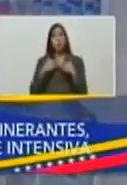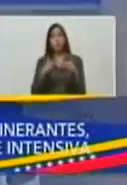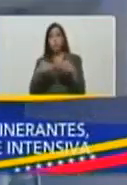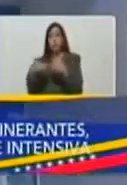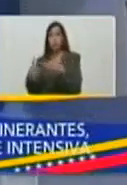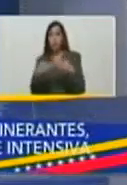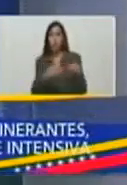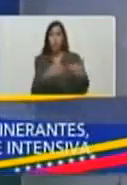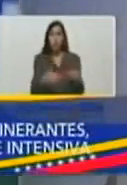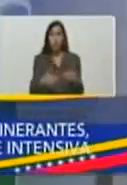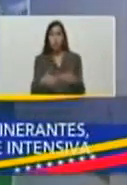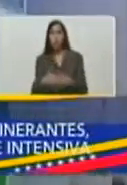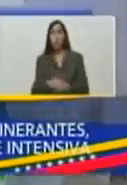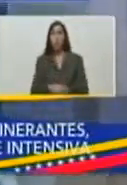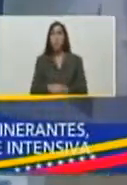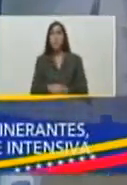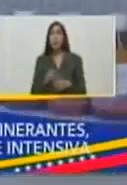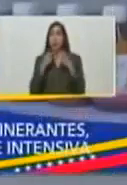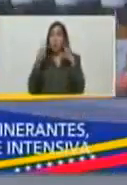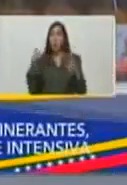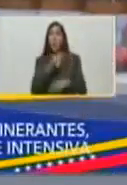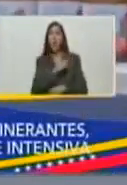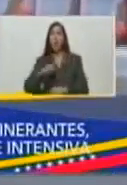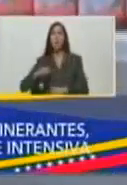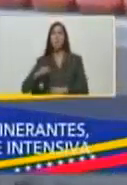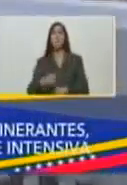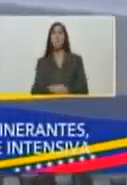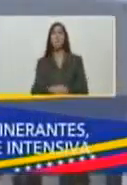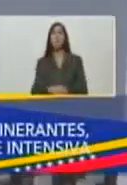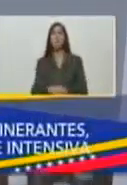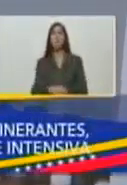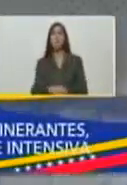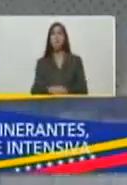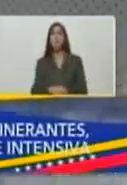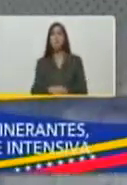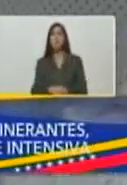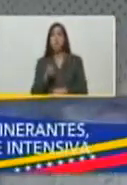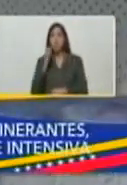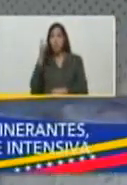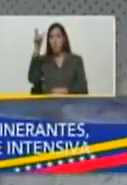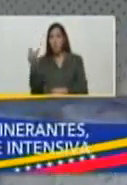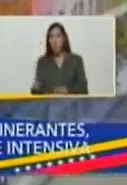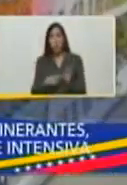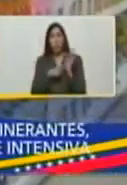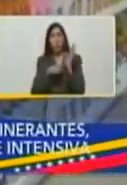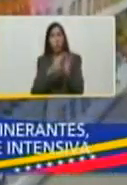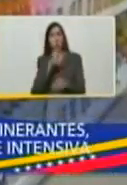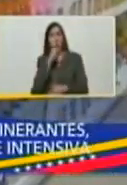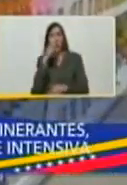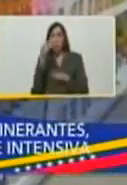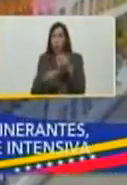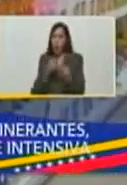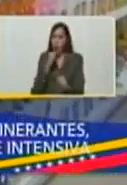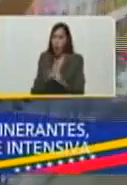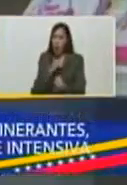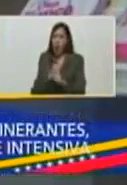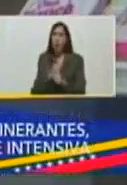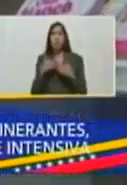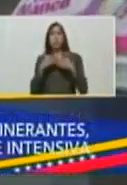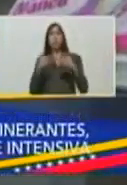ellas la red pública y la red privada. En este momento el compañero Cristian nos va a informar cómo es el sistema de operación o